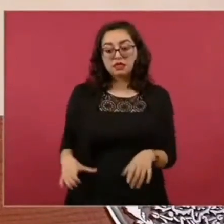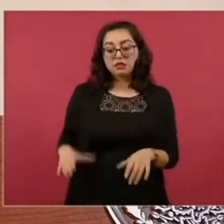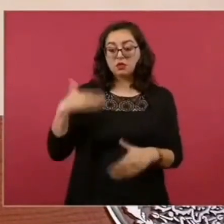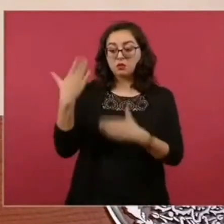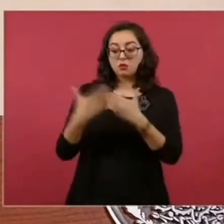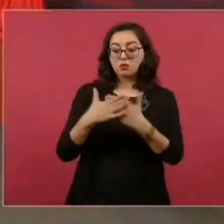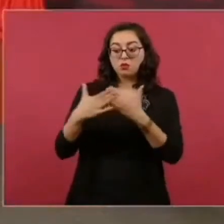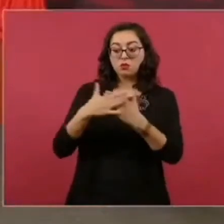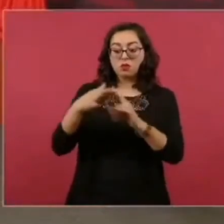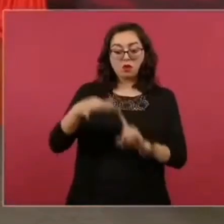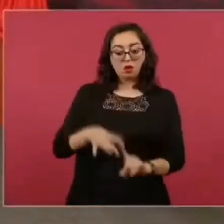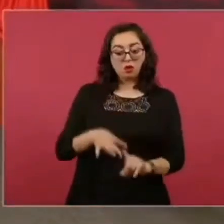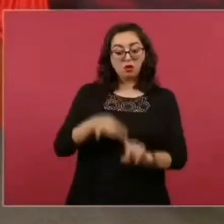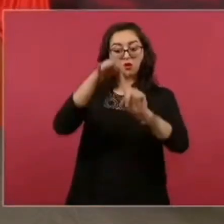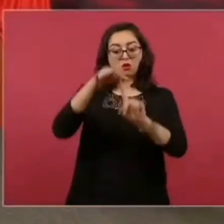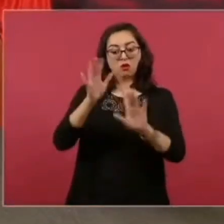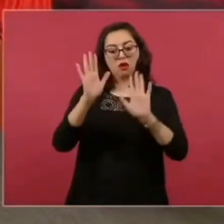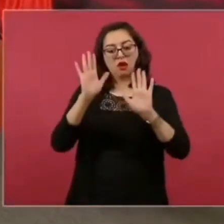con los